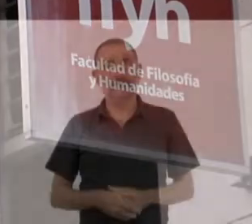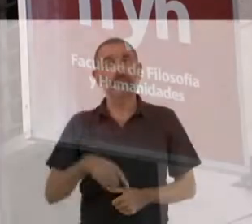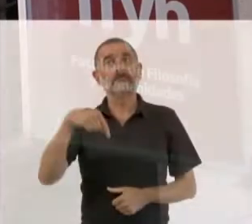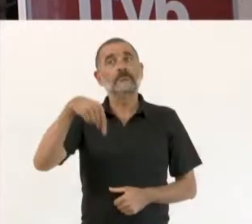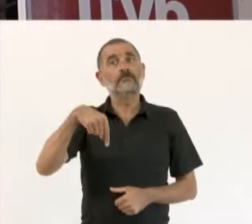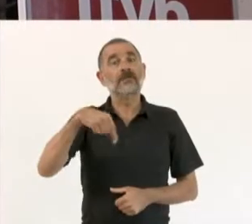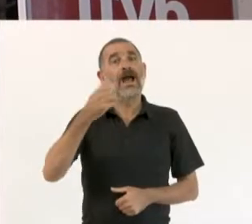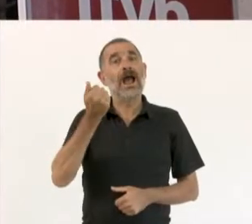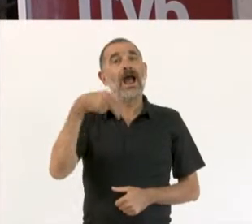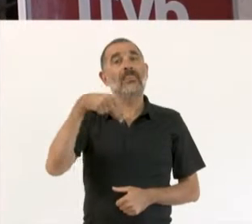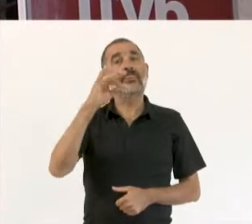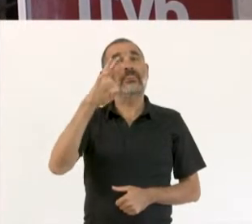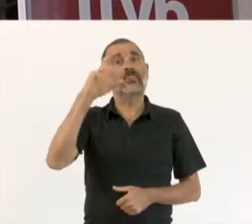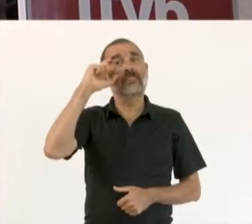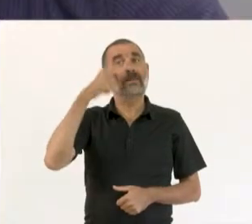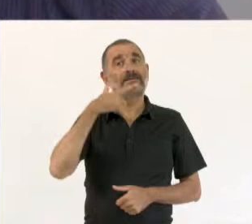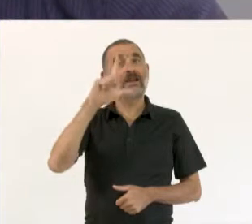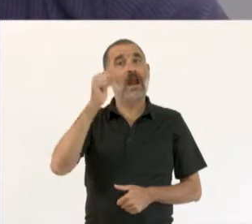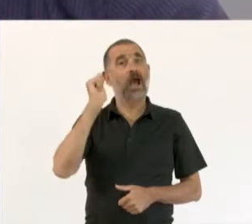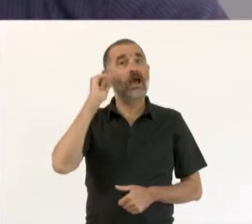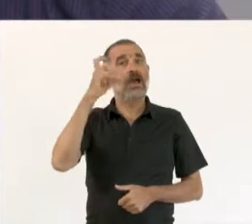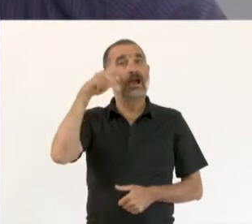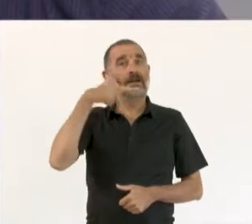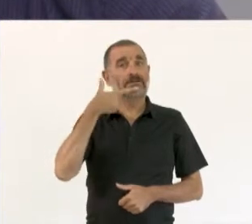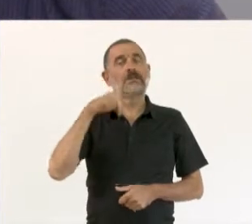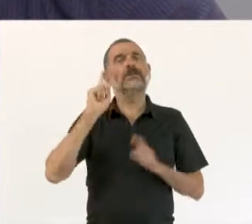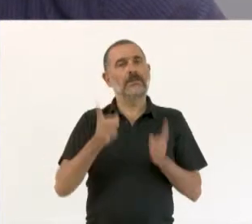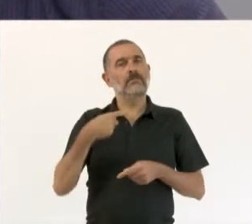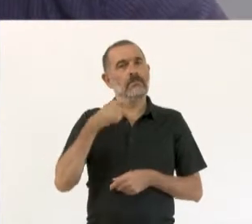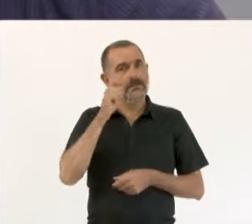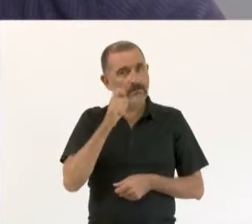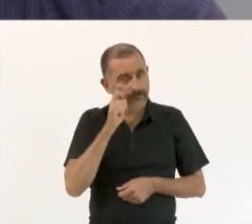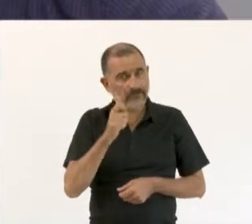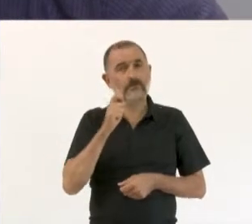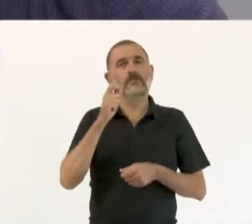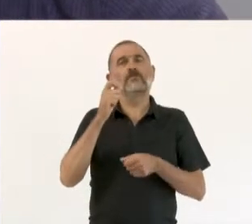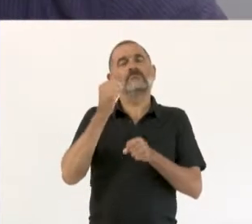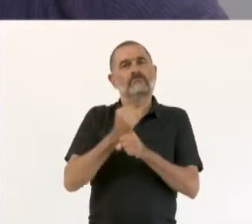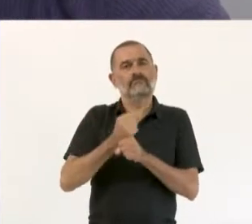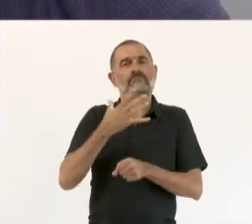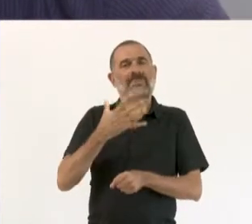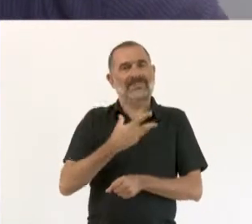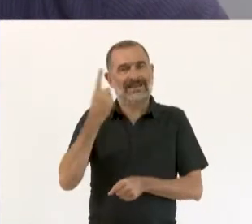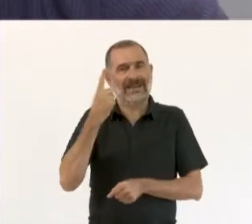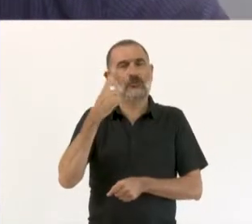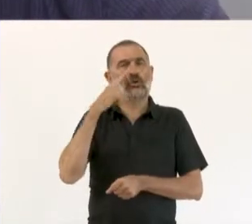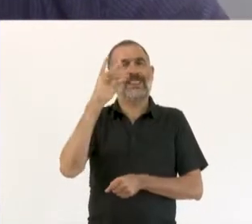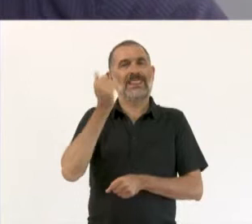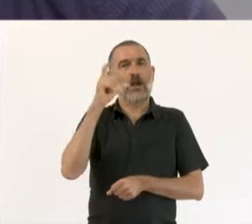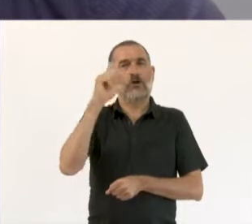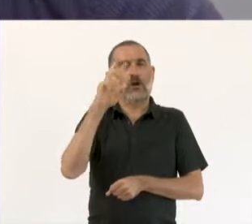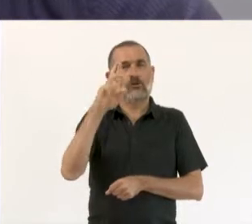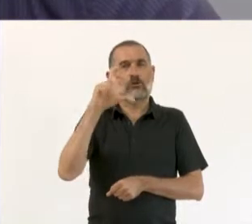Soy Andrés Lagas, soy arqueólogo, actualmente dirijo el Instituto de Antropología, que es una unidad de doble dependencia del CONICET y de la universidad, que